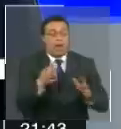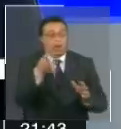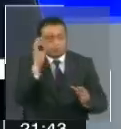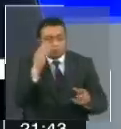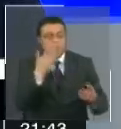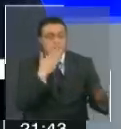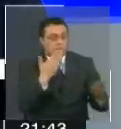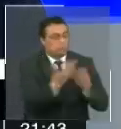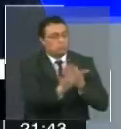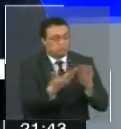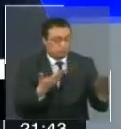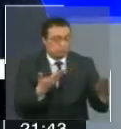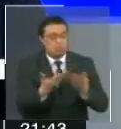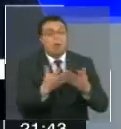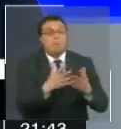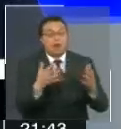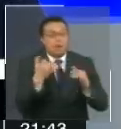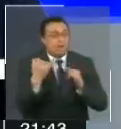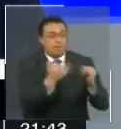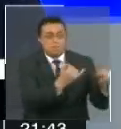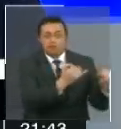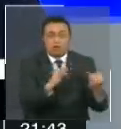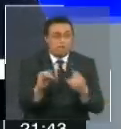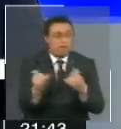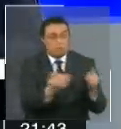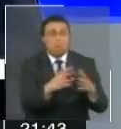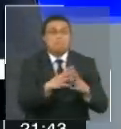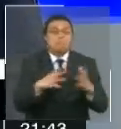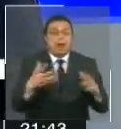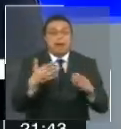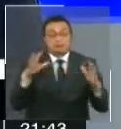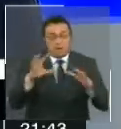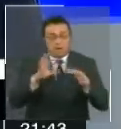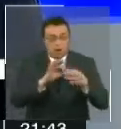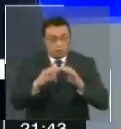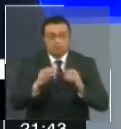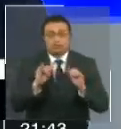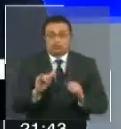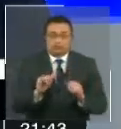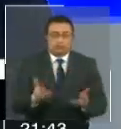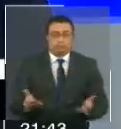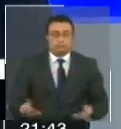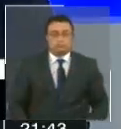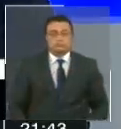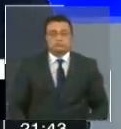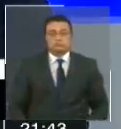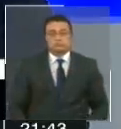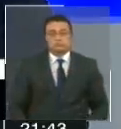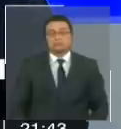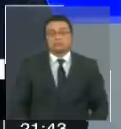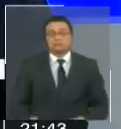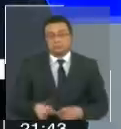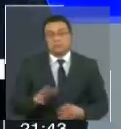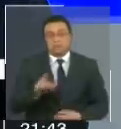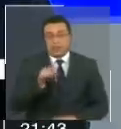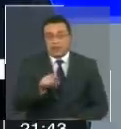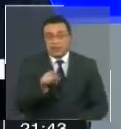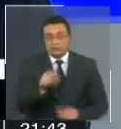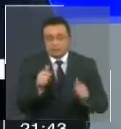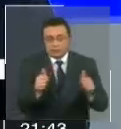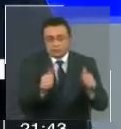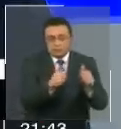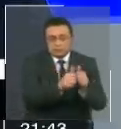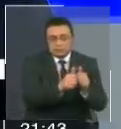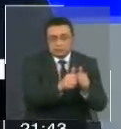reuniones, hubo más información y mayor coordinación, lo quiero decir en esos términos. Ese estrechamiento